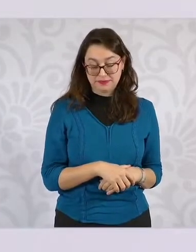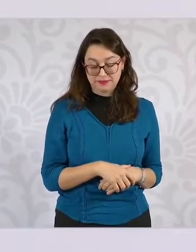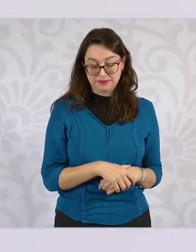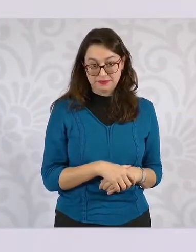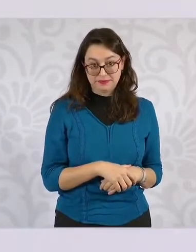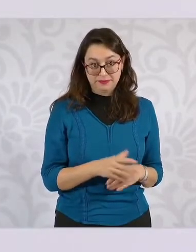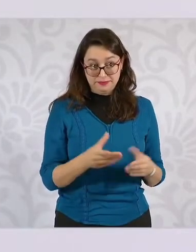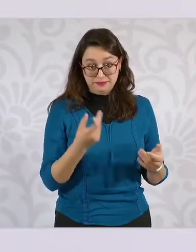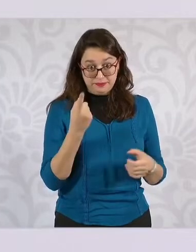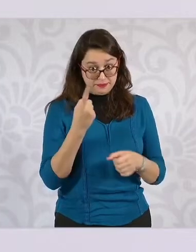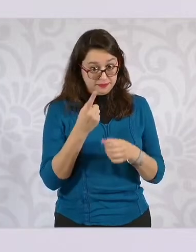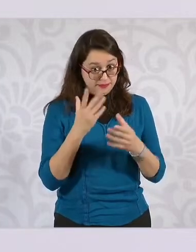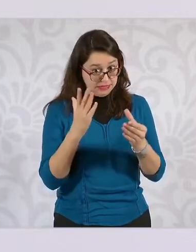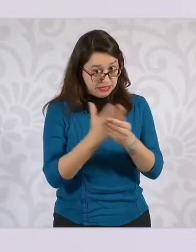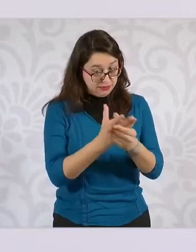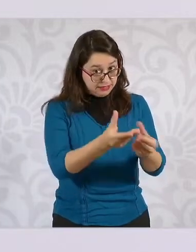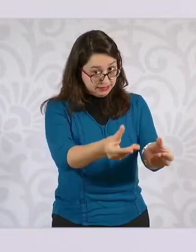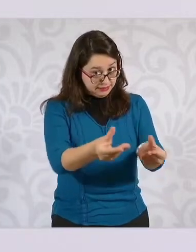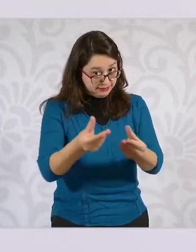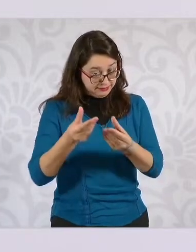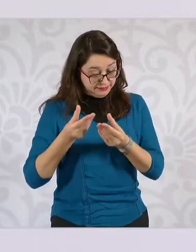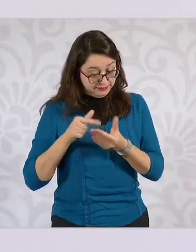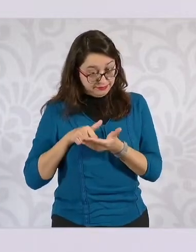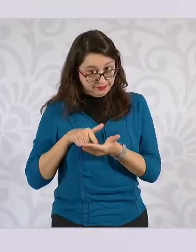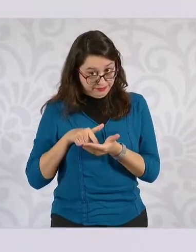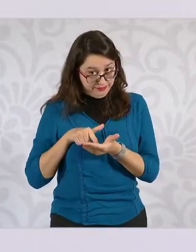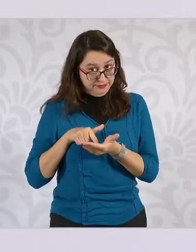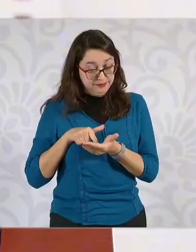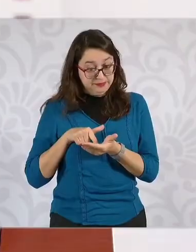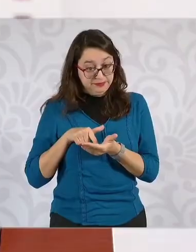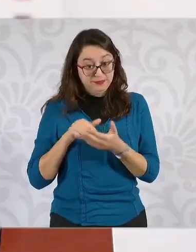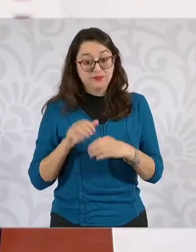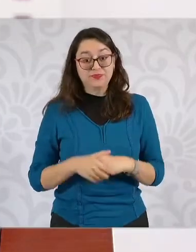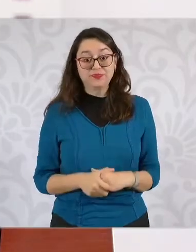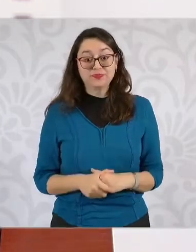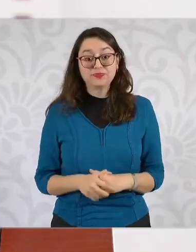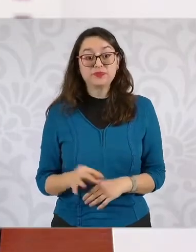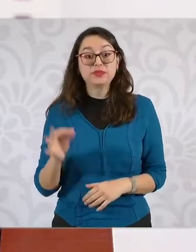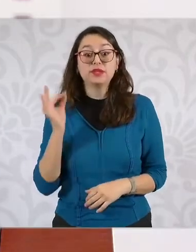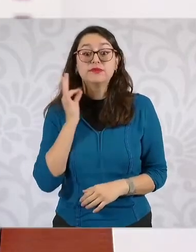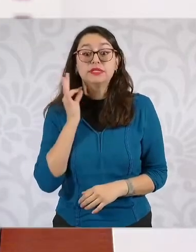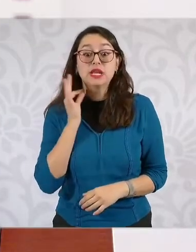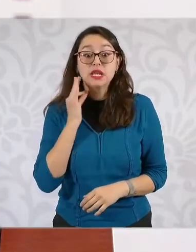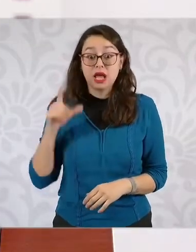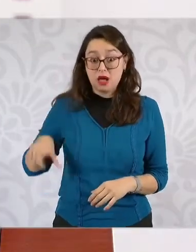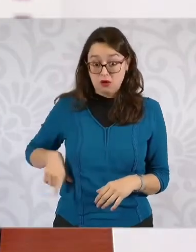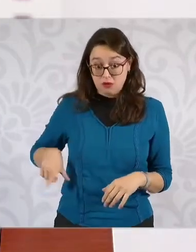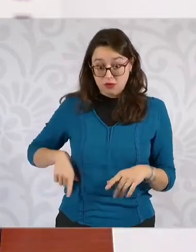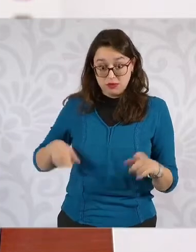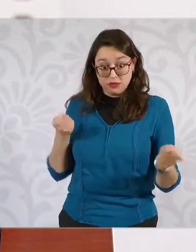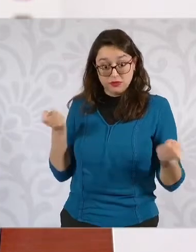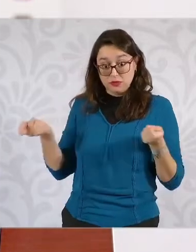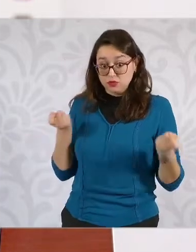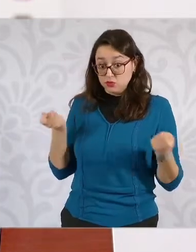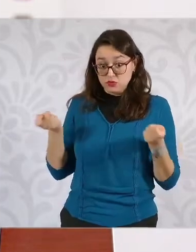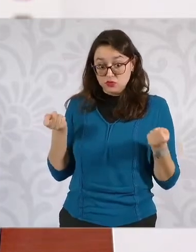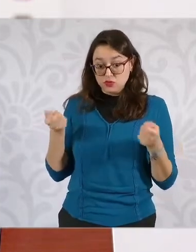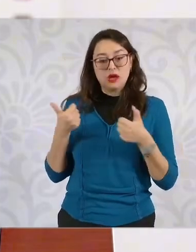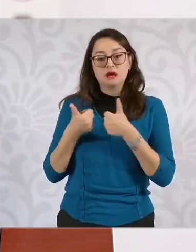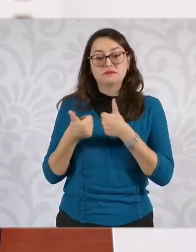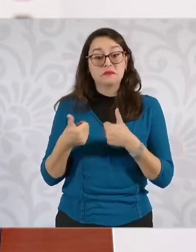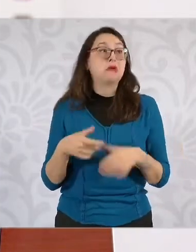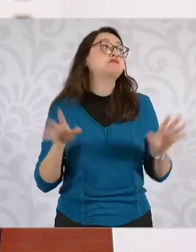los criminales están en el PAN. Es bien sabido que Genaro García Luna y Felipe Calderón